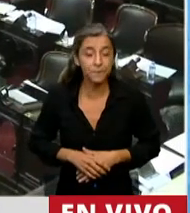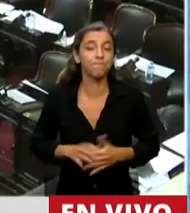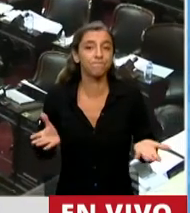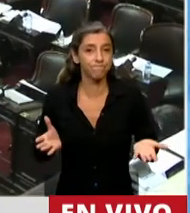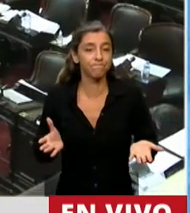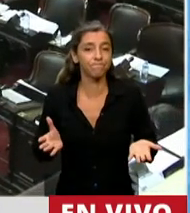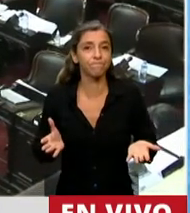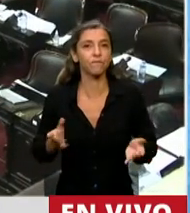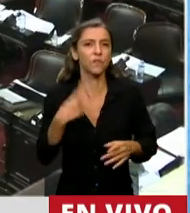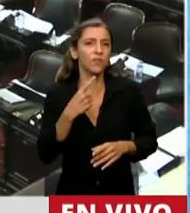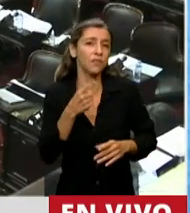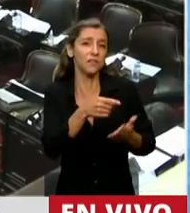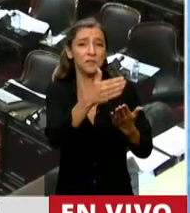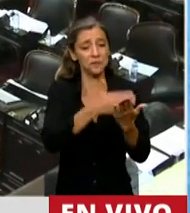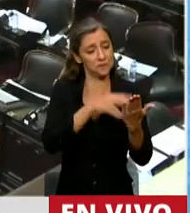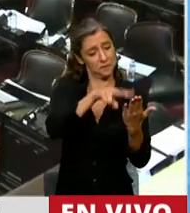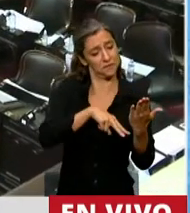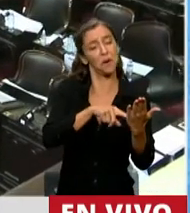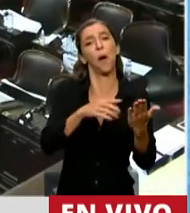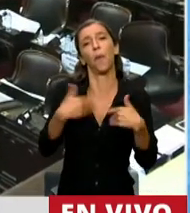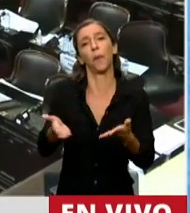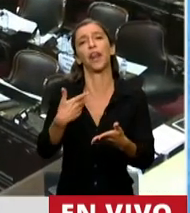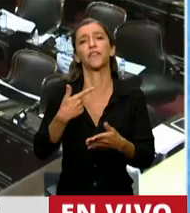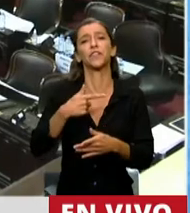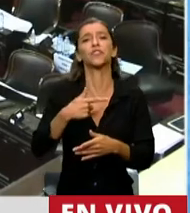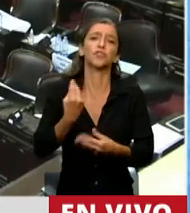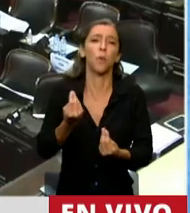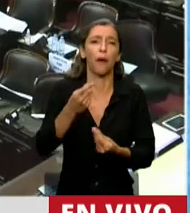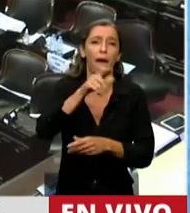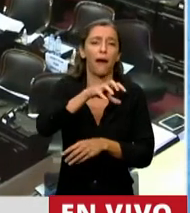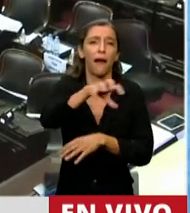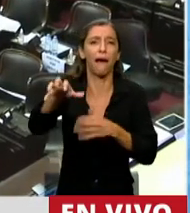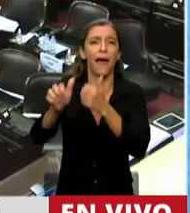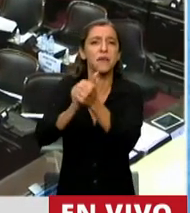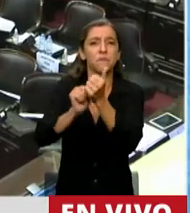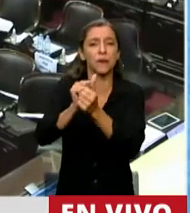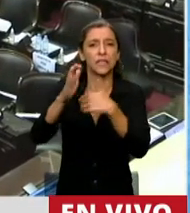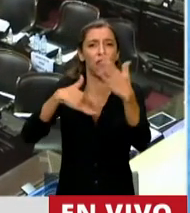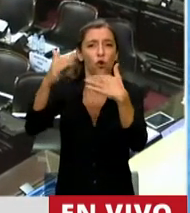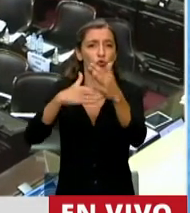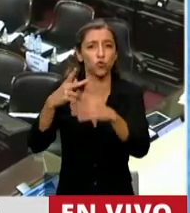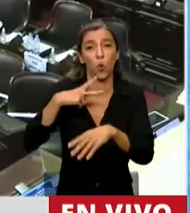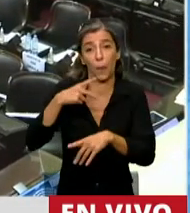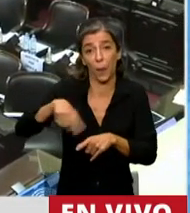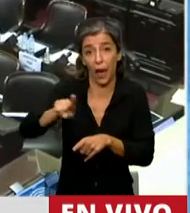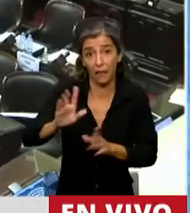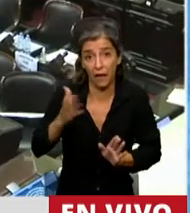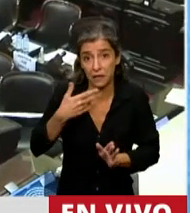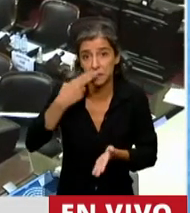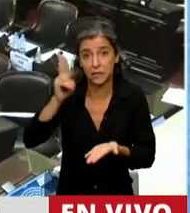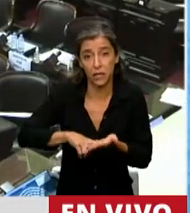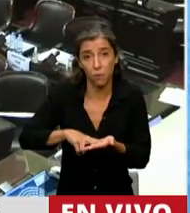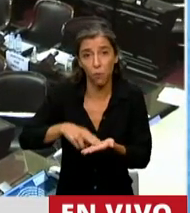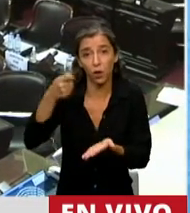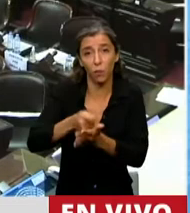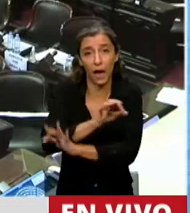Beneficios impositivos a los empresarios de la construcción para las obras privadas nuevas, eso es lo que dispone el proyecto. Exención del impuesto de